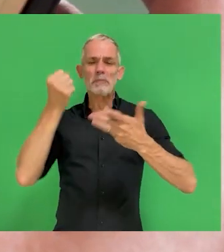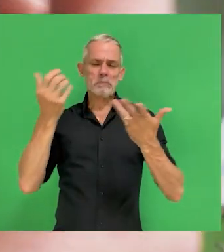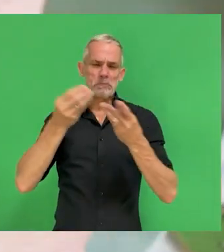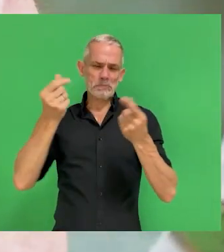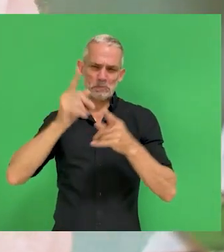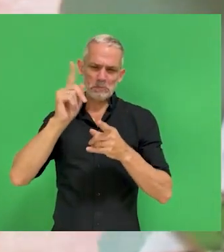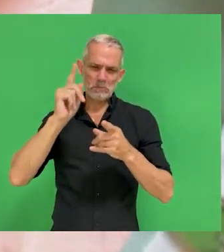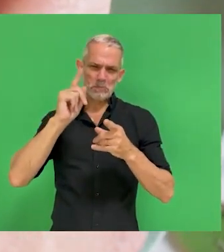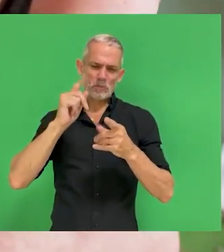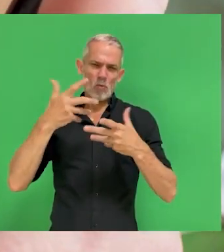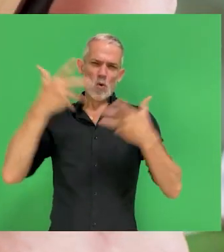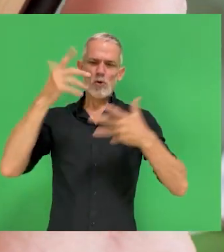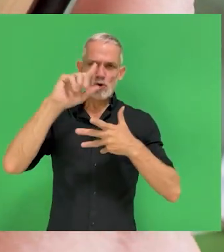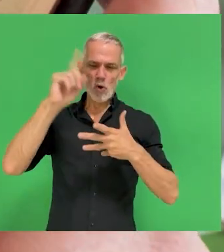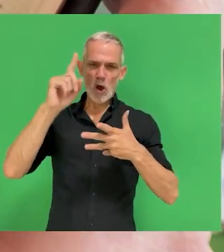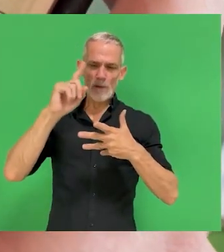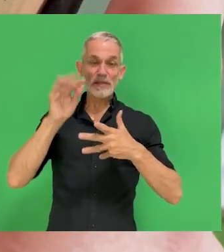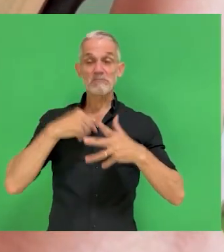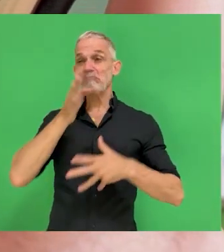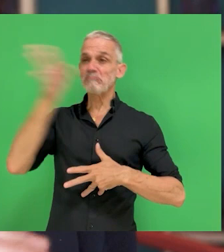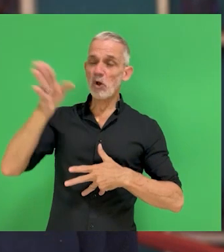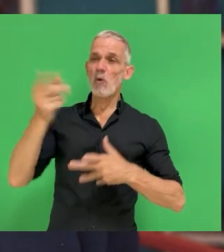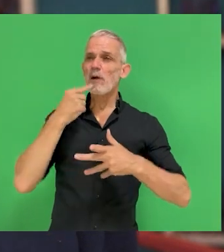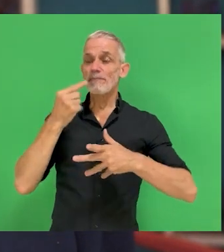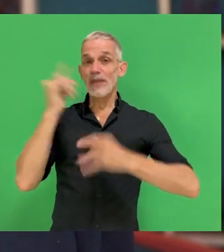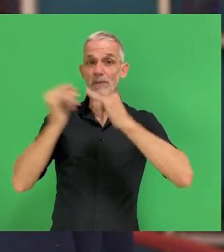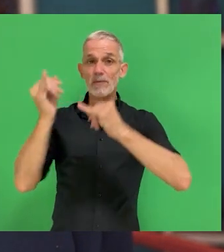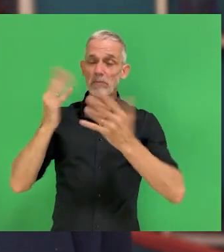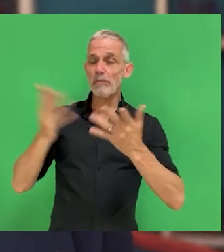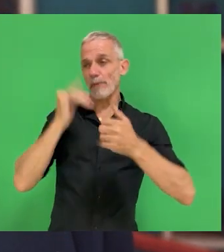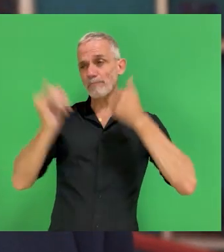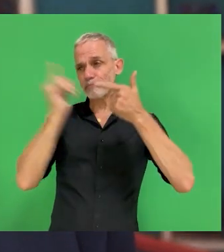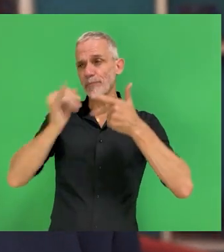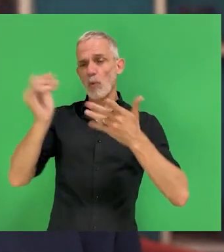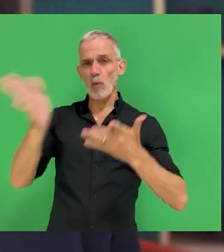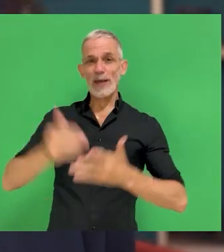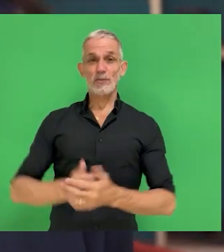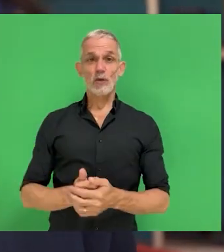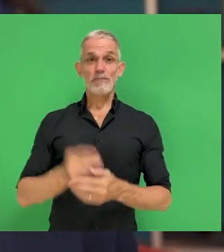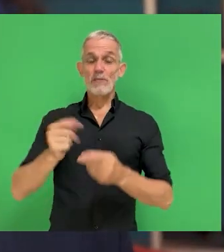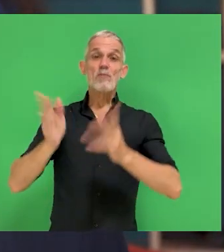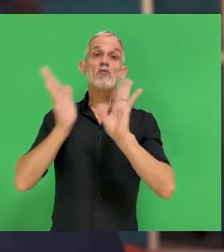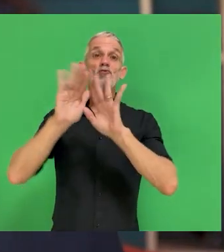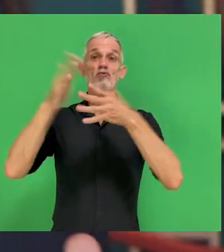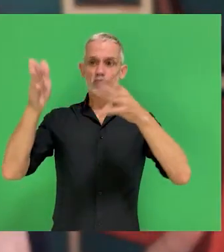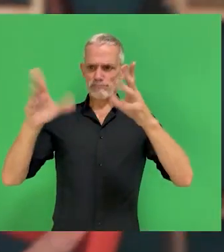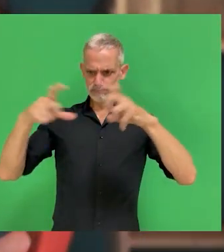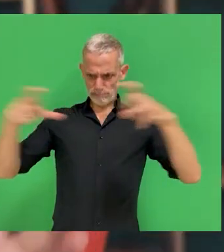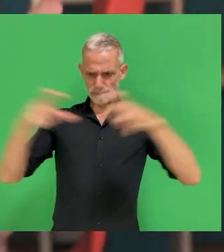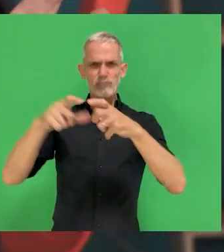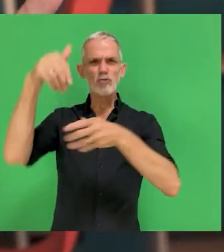institucionalizada. Entonces, bueno, voy, digo, pum, qué sé yo. Me traen un sobre